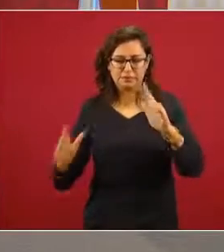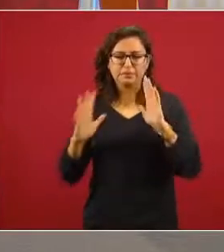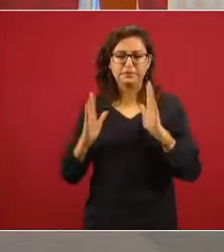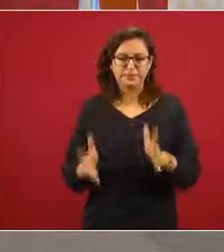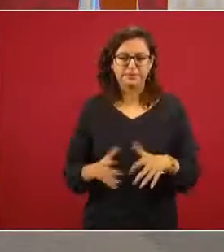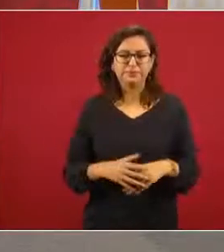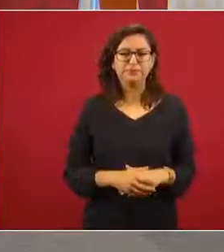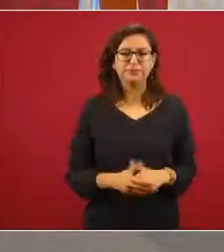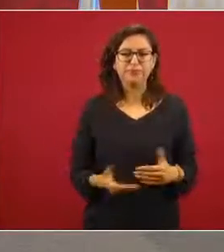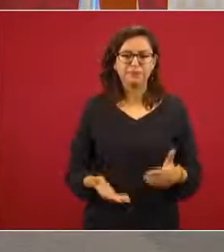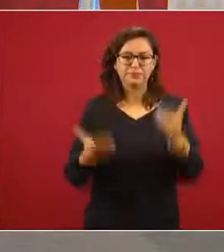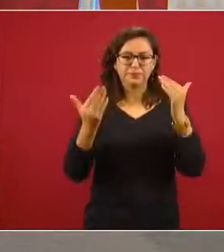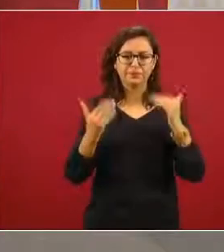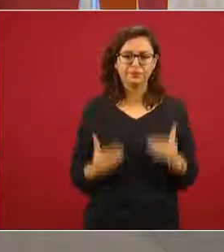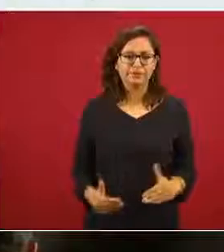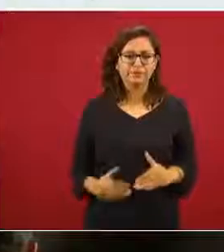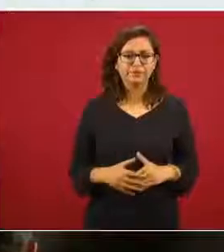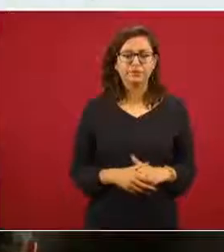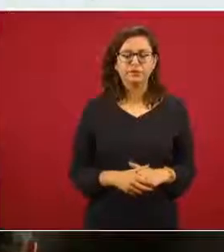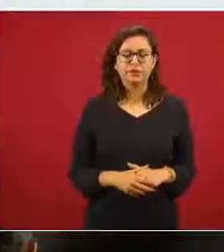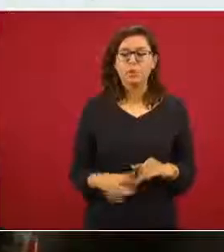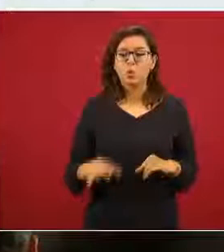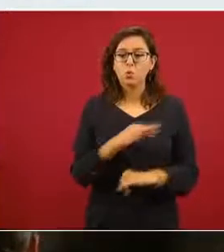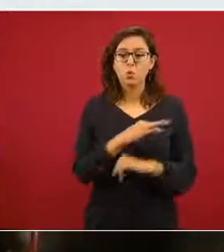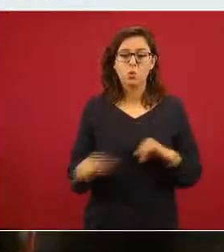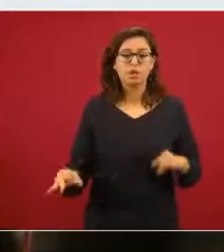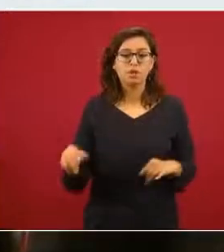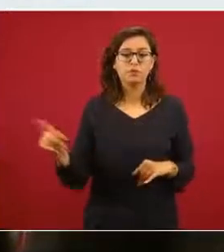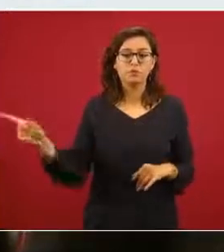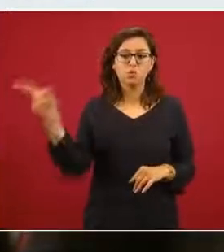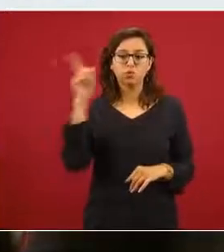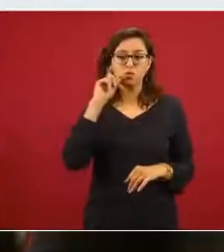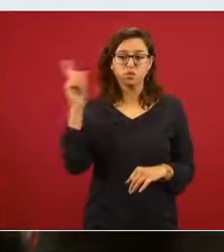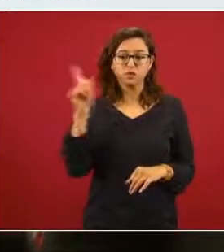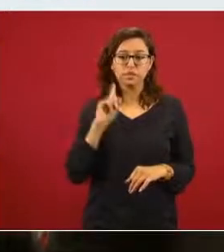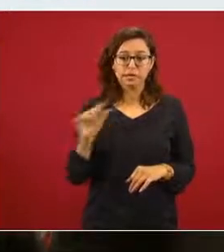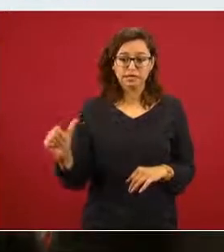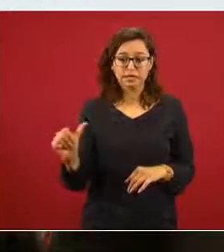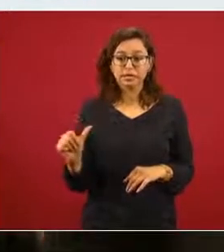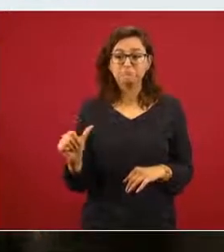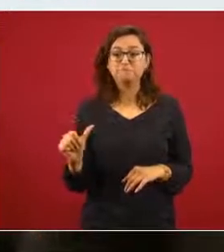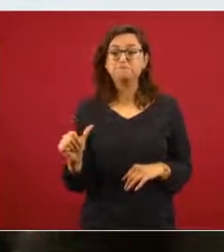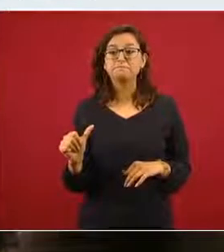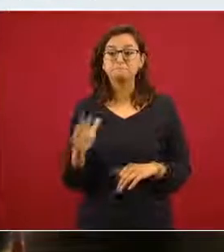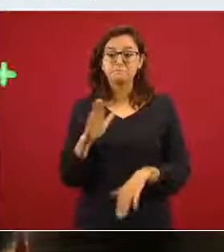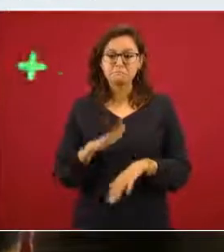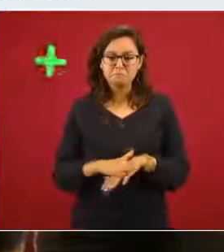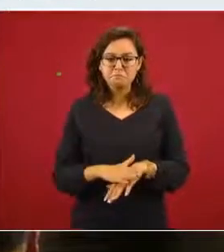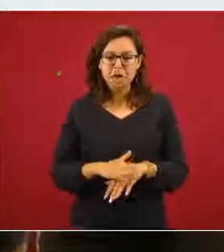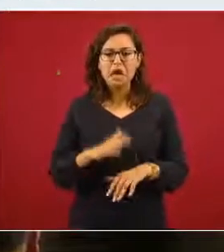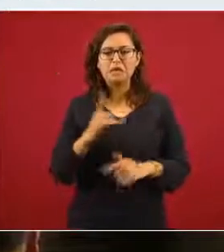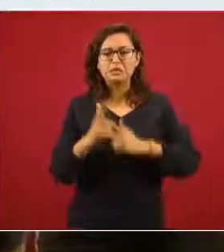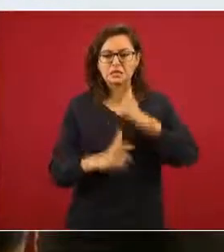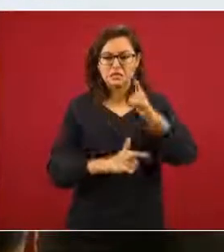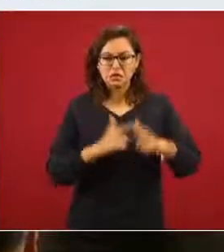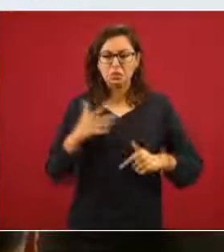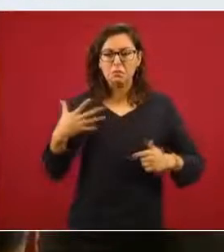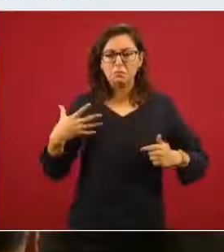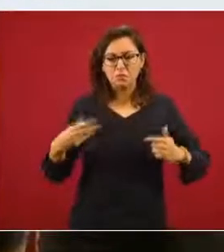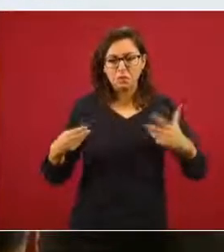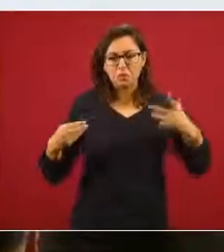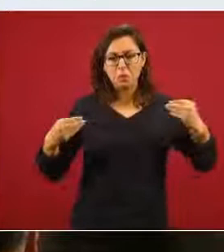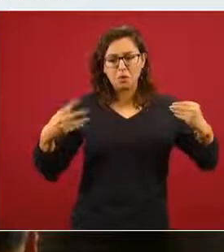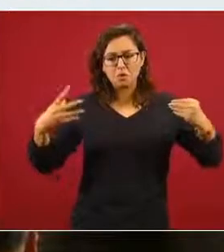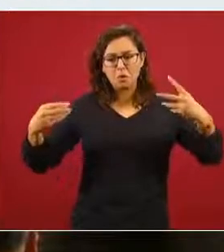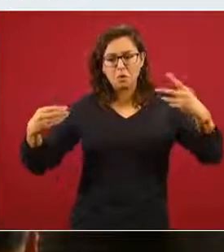La siguiente. Finalmente Zacatecas tuvo un crecimiento más lento de la epidemia, pero